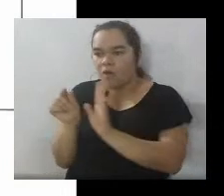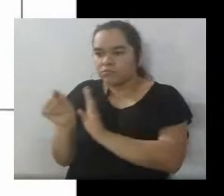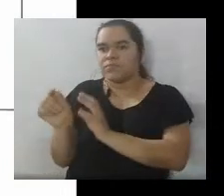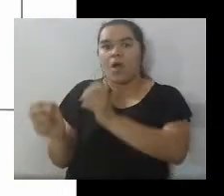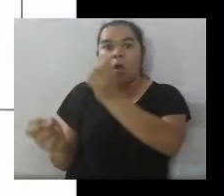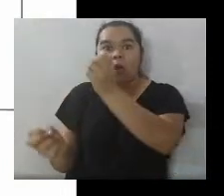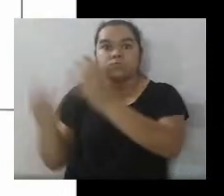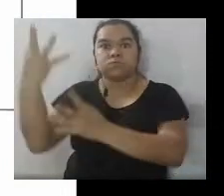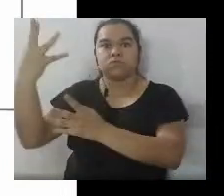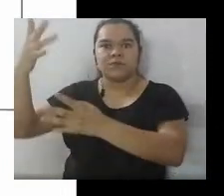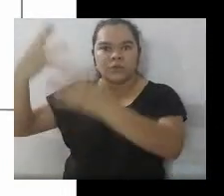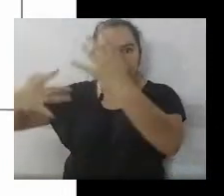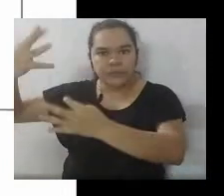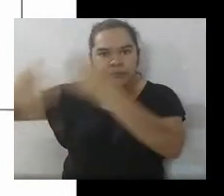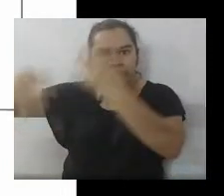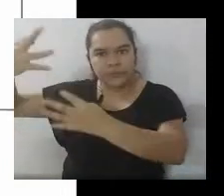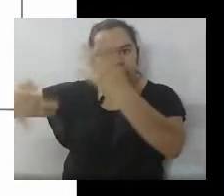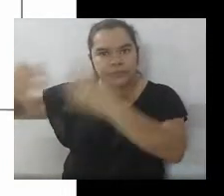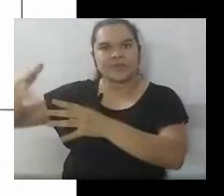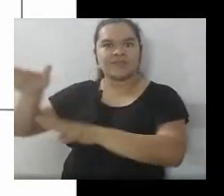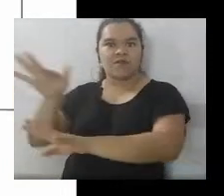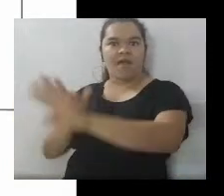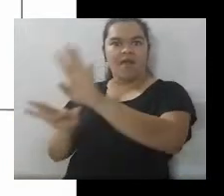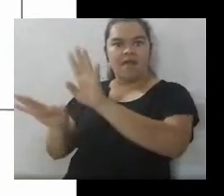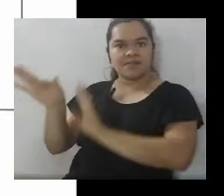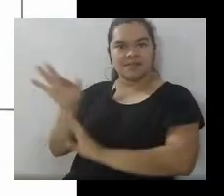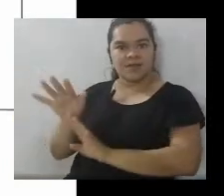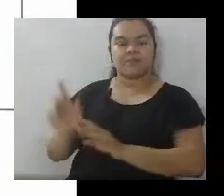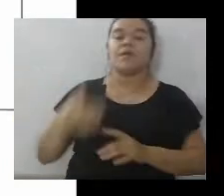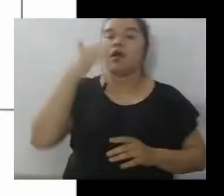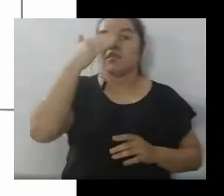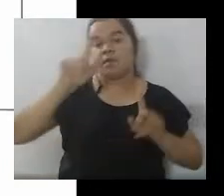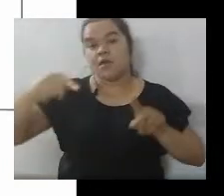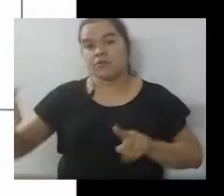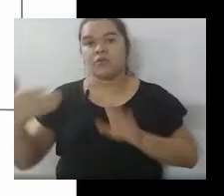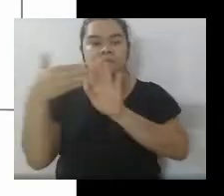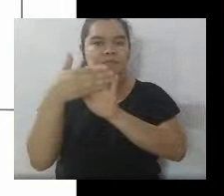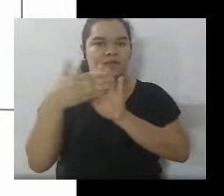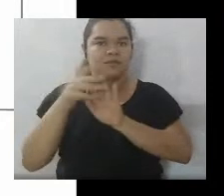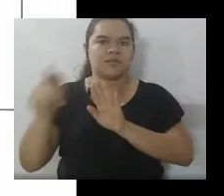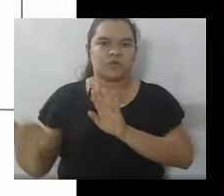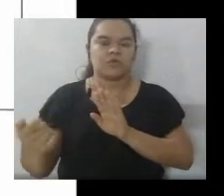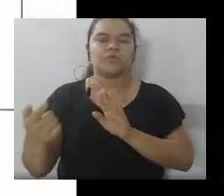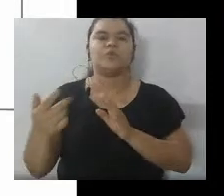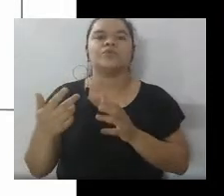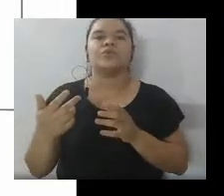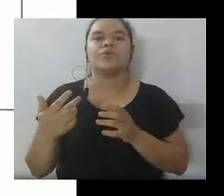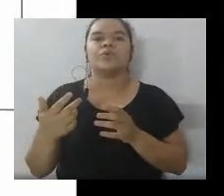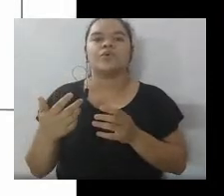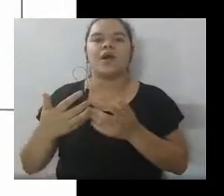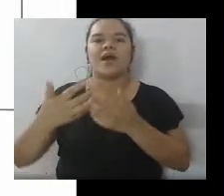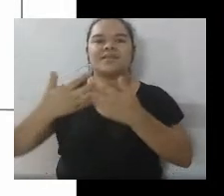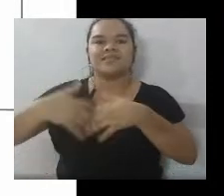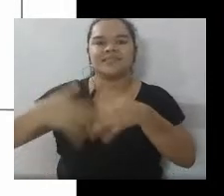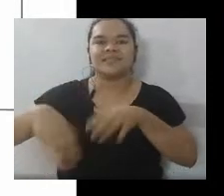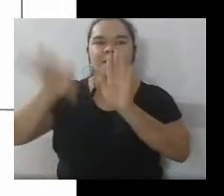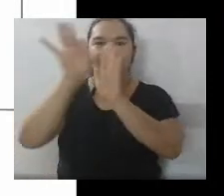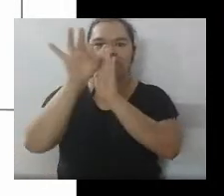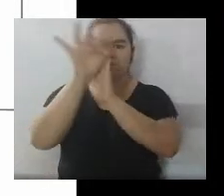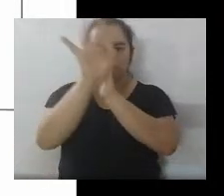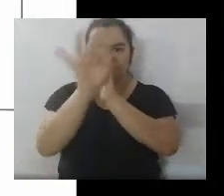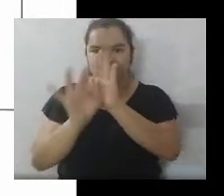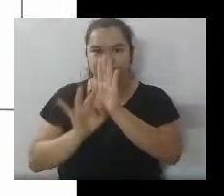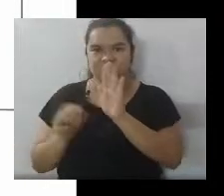Las demás asignaturas tienen que ver con aspectos más específicos, sistemas operativos, empezamos a conocer